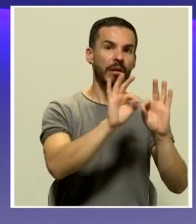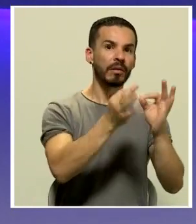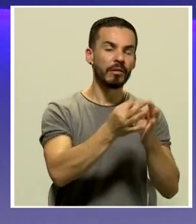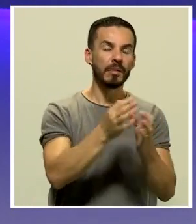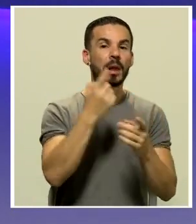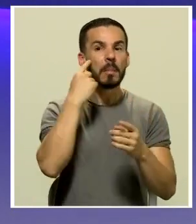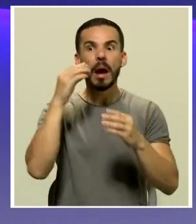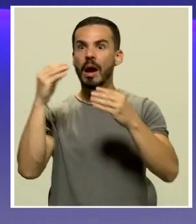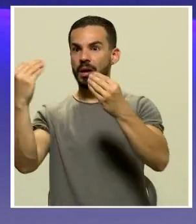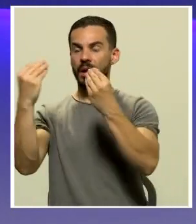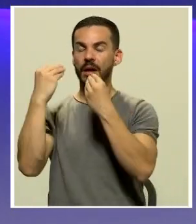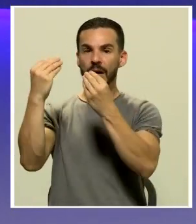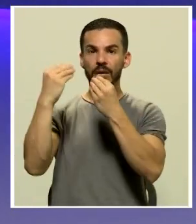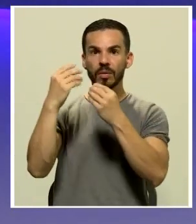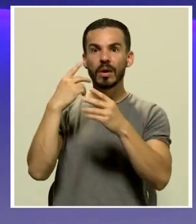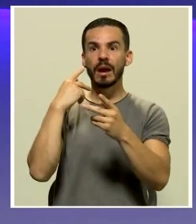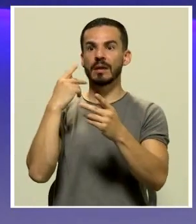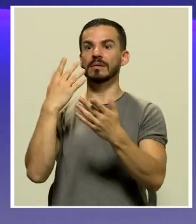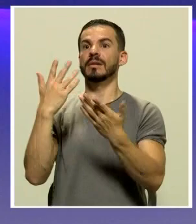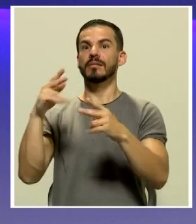y para educarse virtualmente.